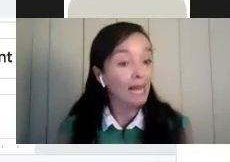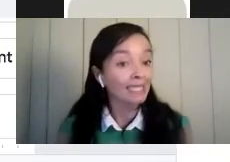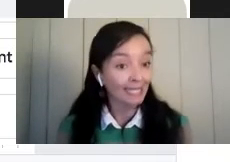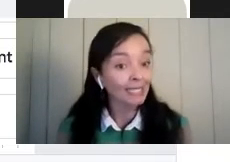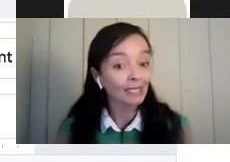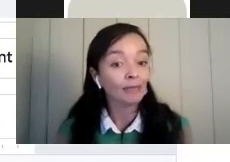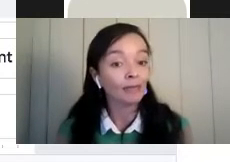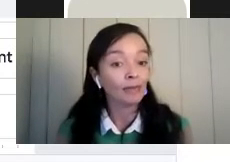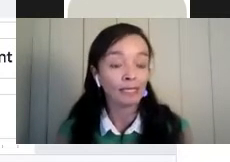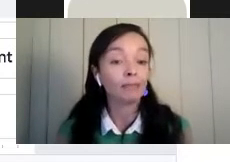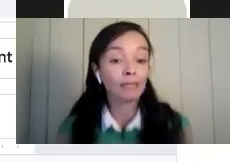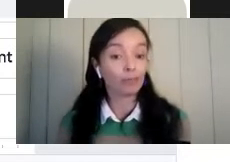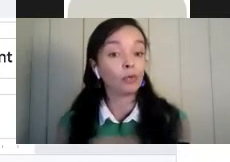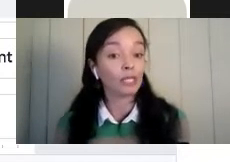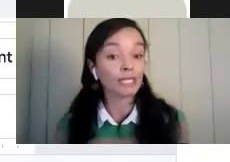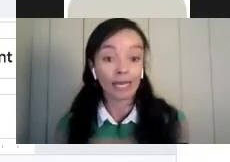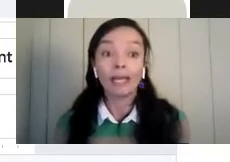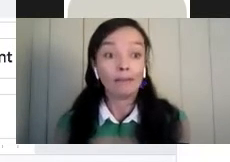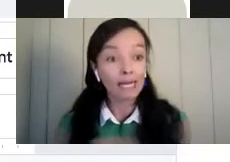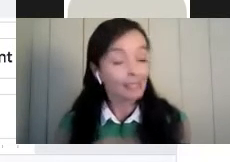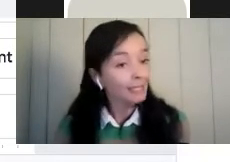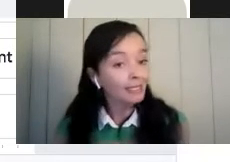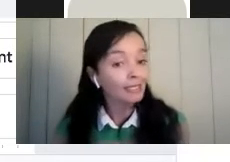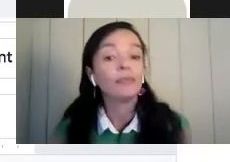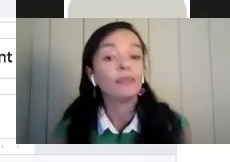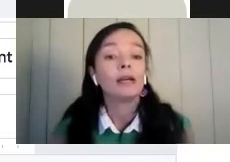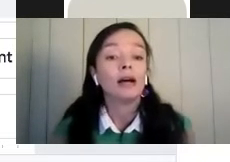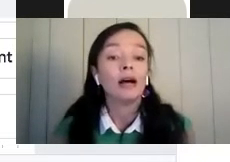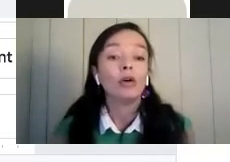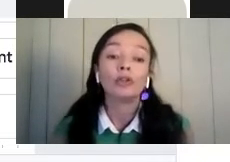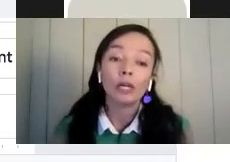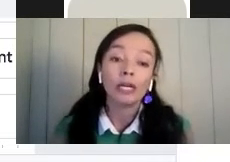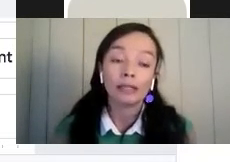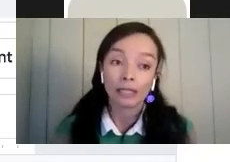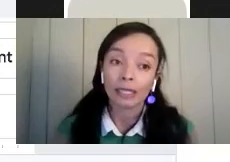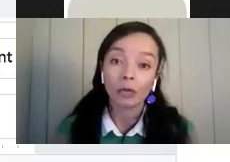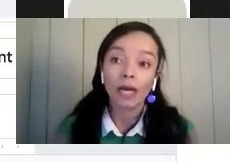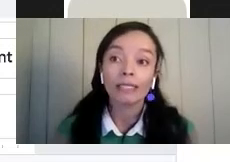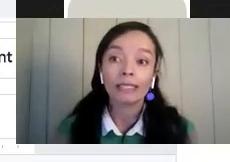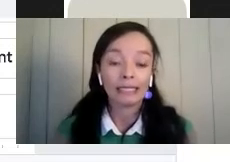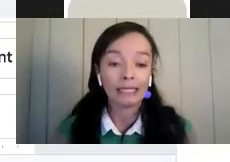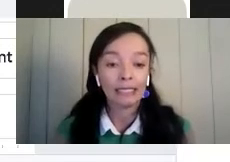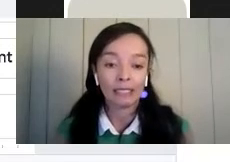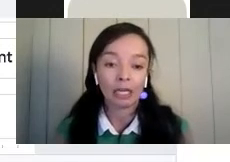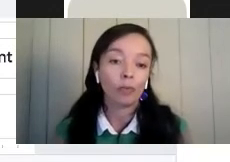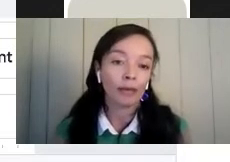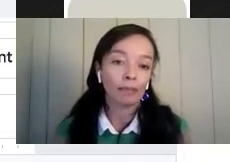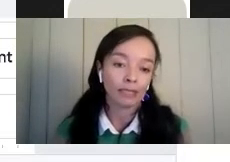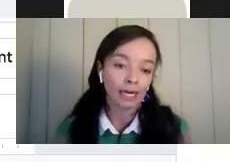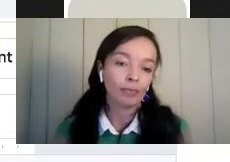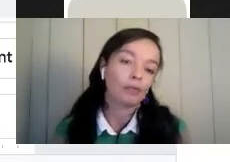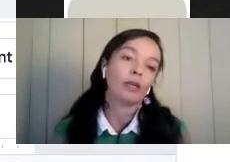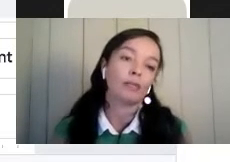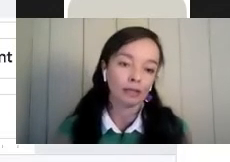más, sí. Va a ser más preguntas. Más, sí. Otro tercer lenguaje. Sí, ya lo puede